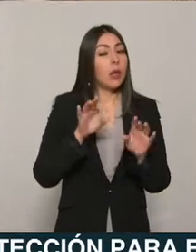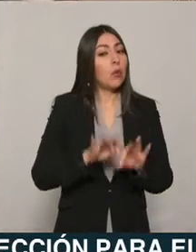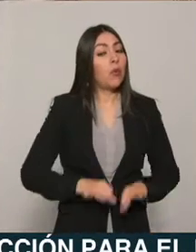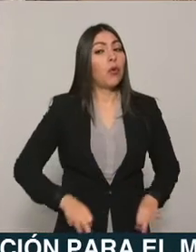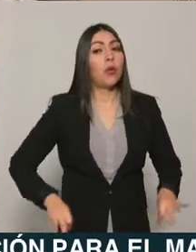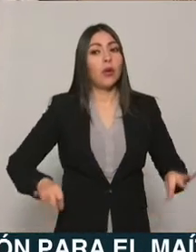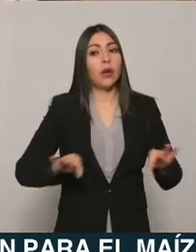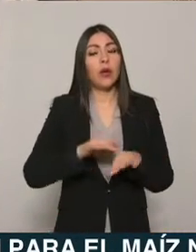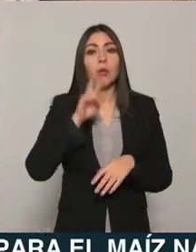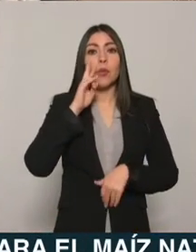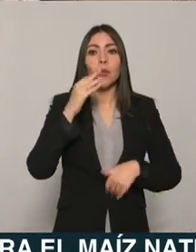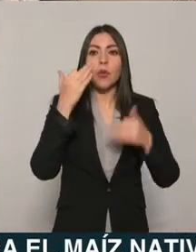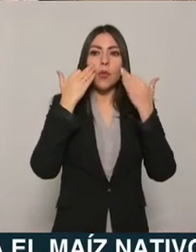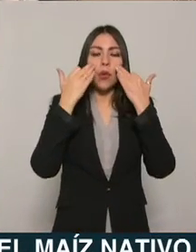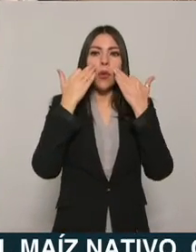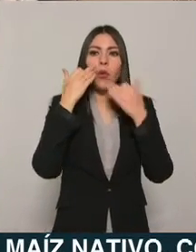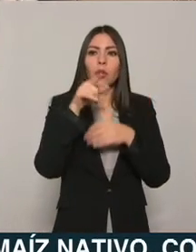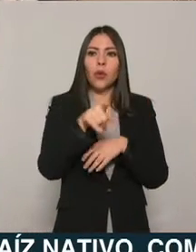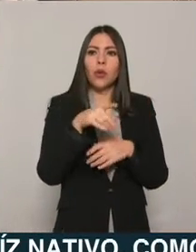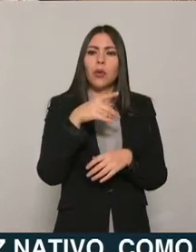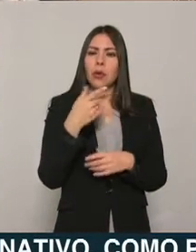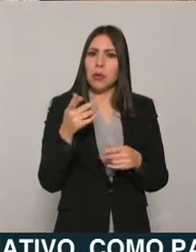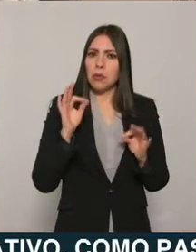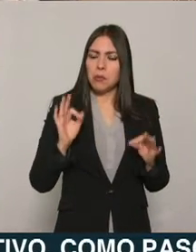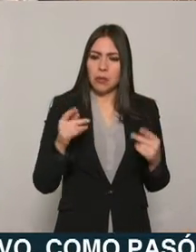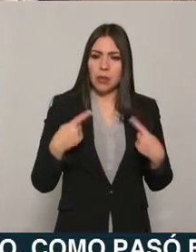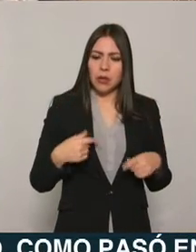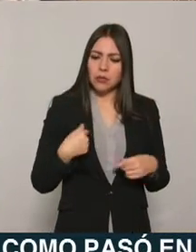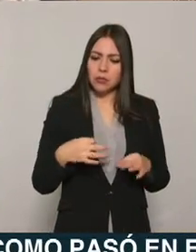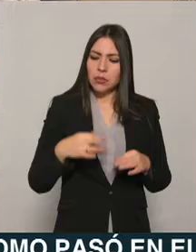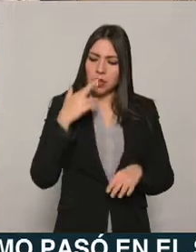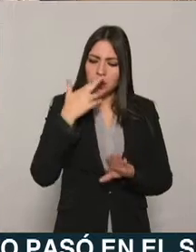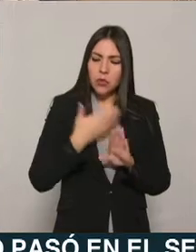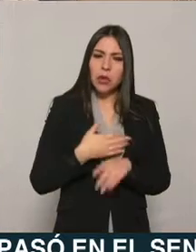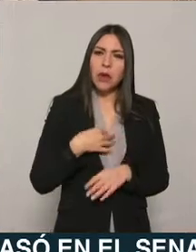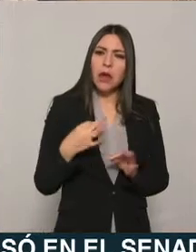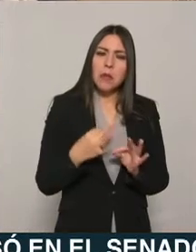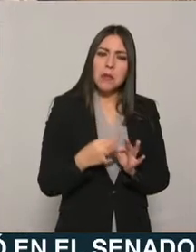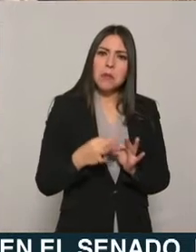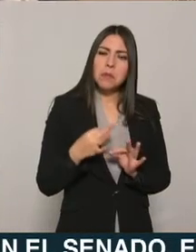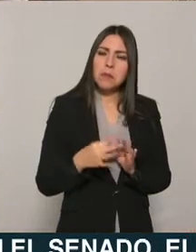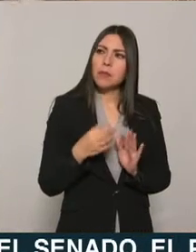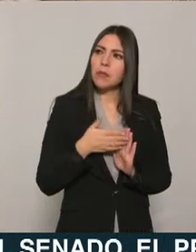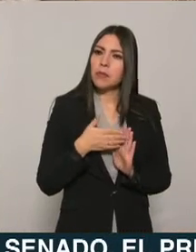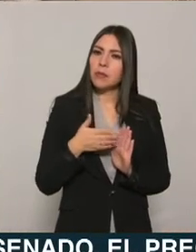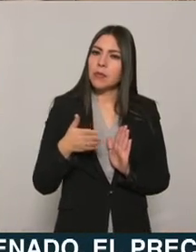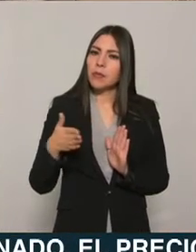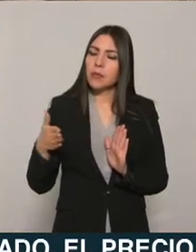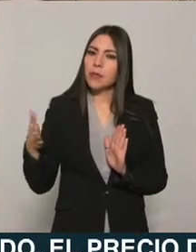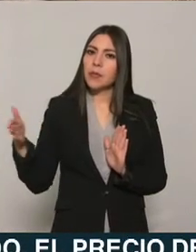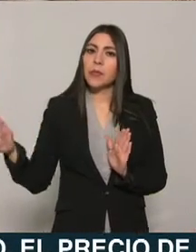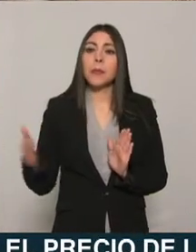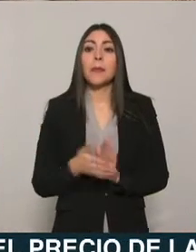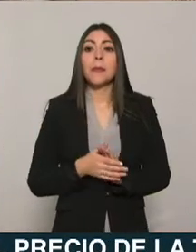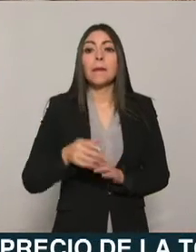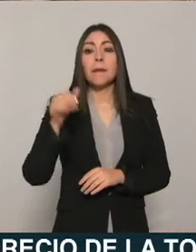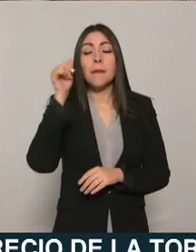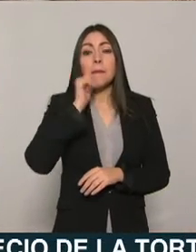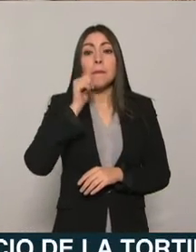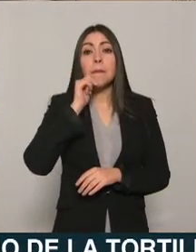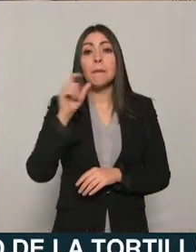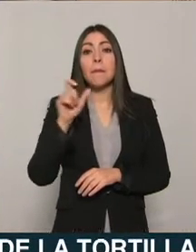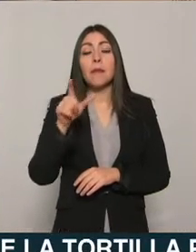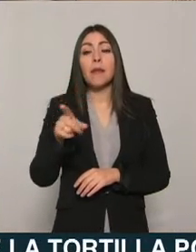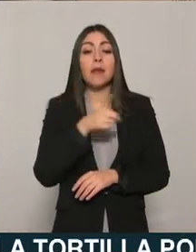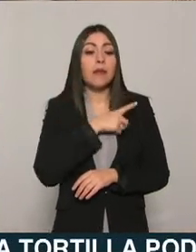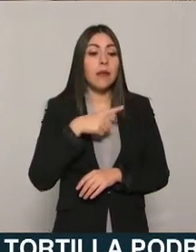para demostrar que tú eres una persona responsable, que eres un buen pagador. Entonces siempre es el llamado a que cuando uno se endeude